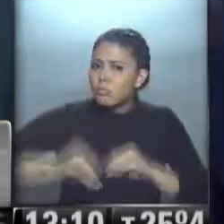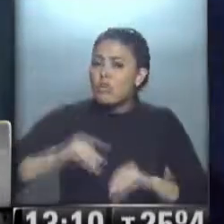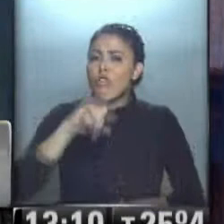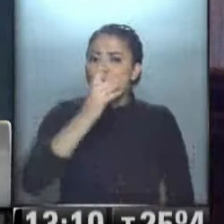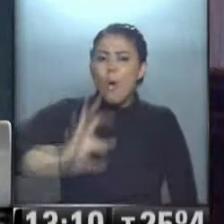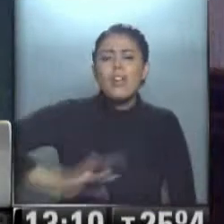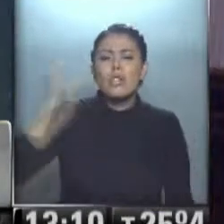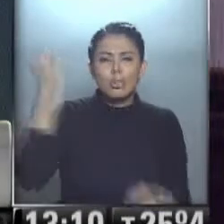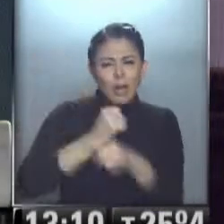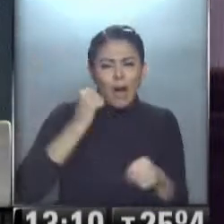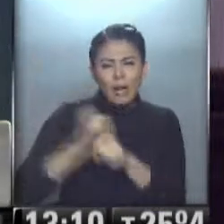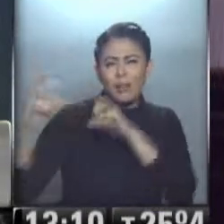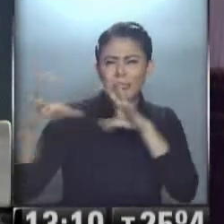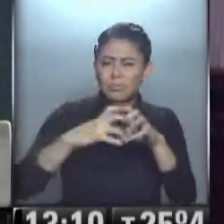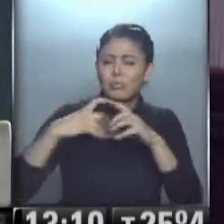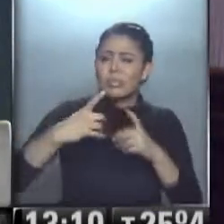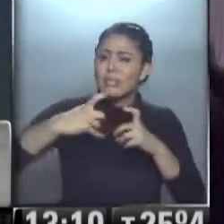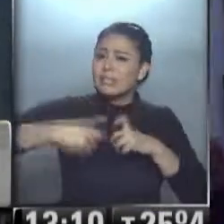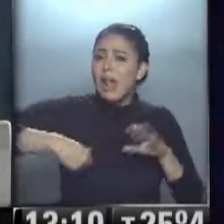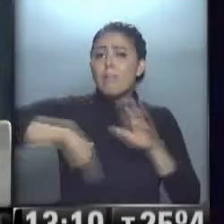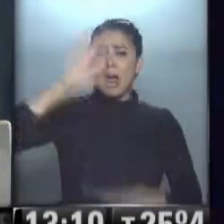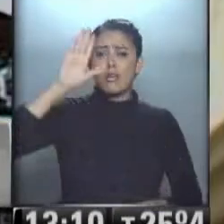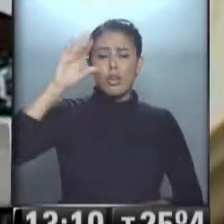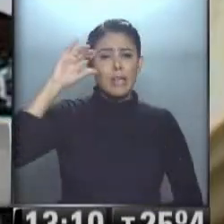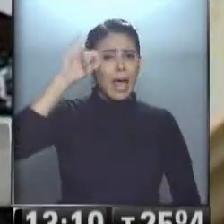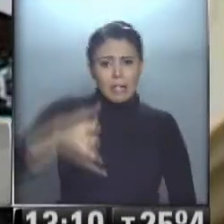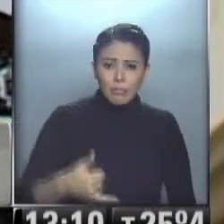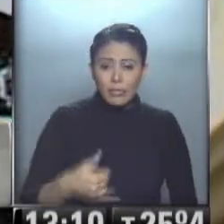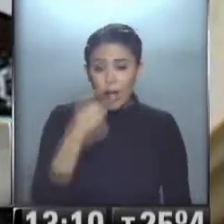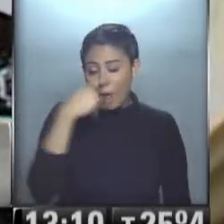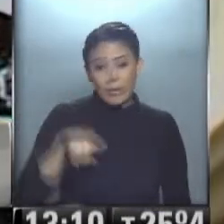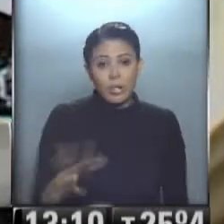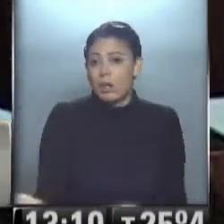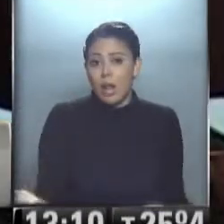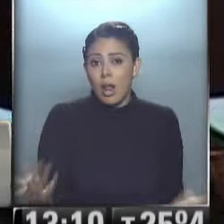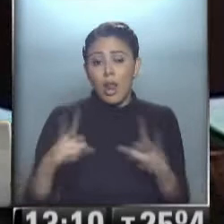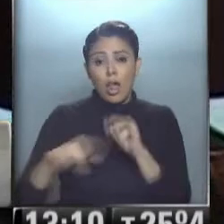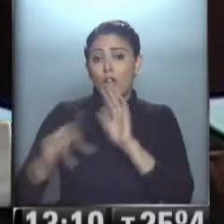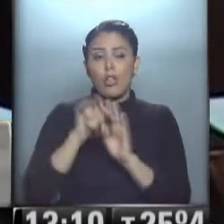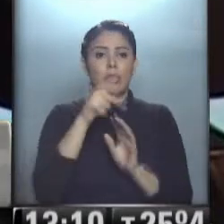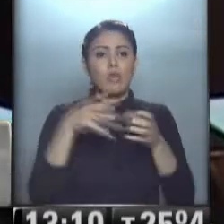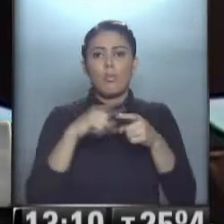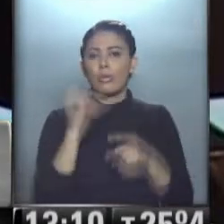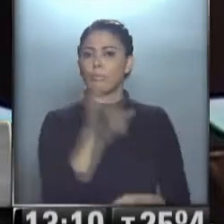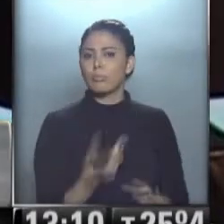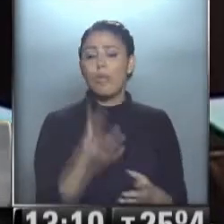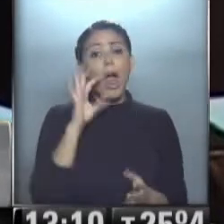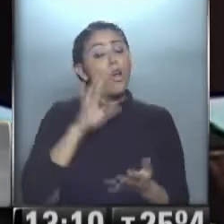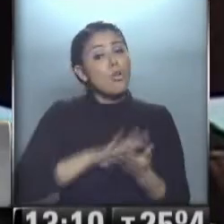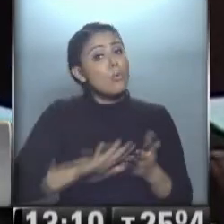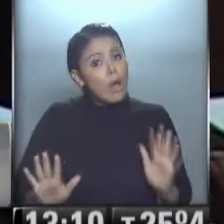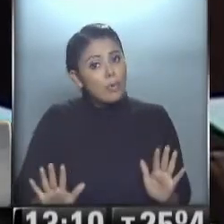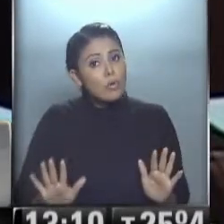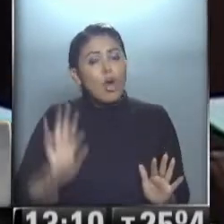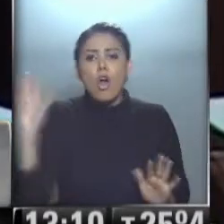trabajo fecundo en donde tenemos que llegar al máximo grado de consenso y al final terminó siendo el código del oficialismo pero con una novedad que